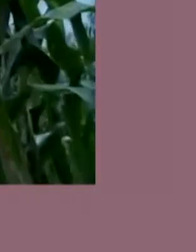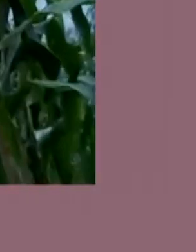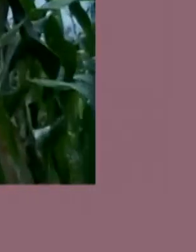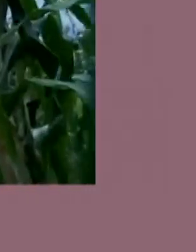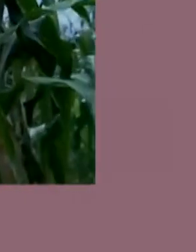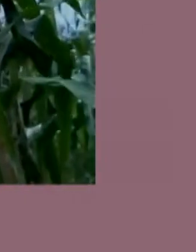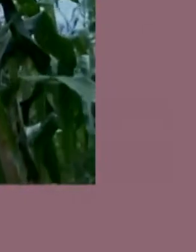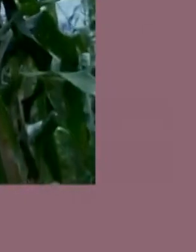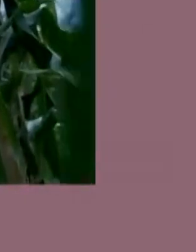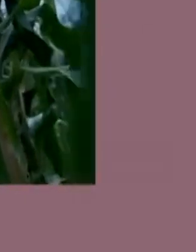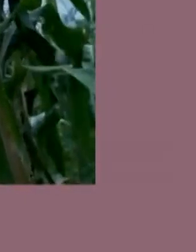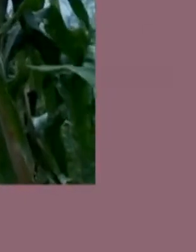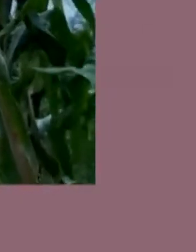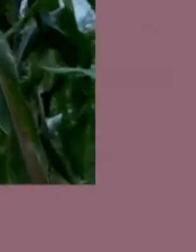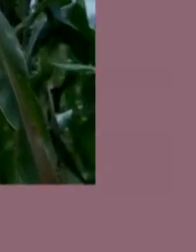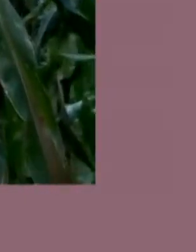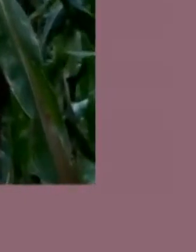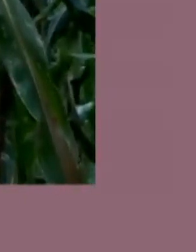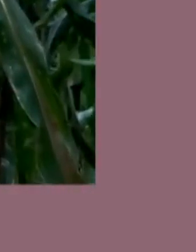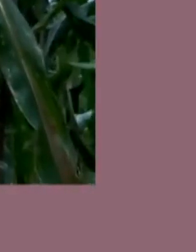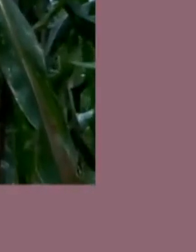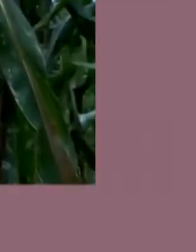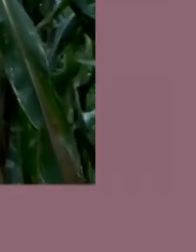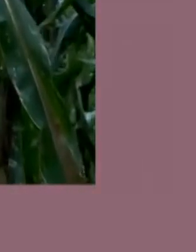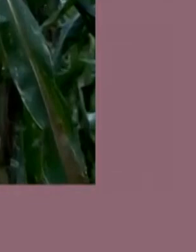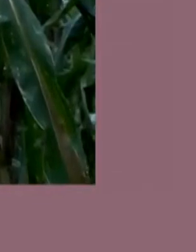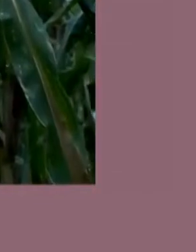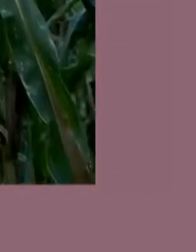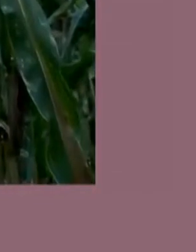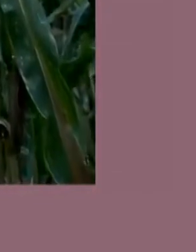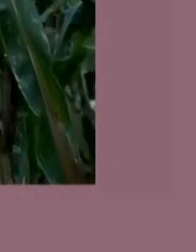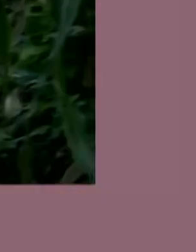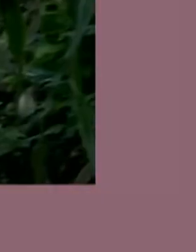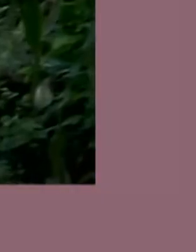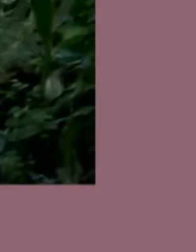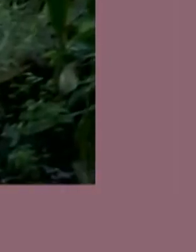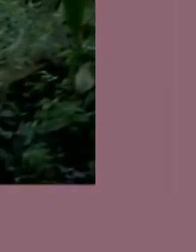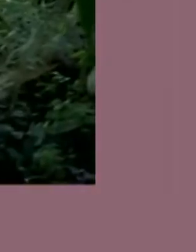chihuate para lugar para titlanem panchi.